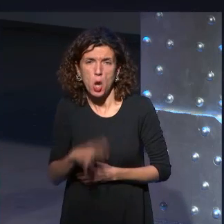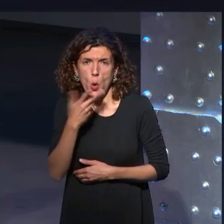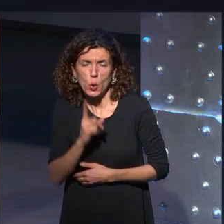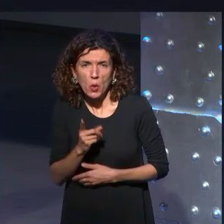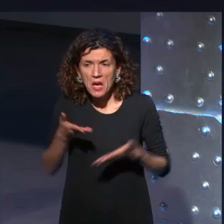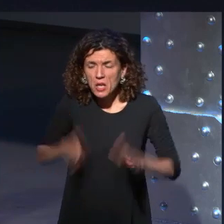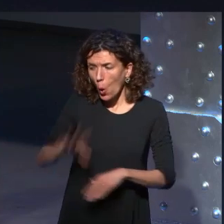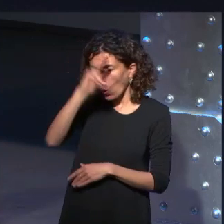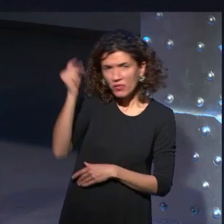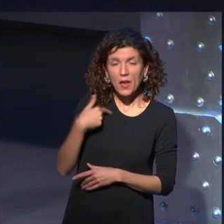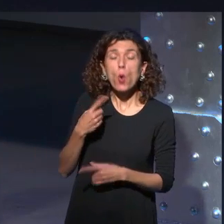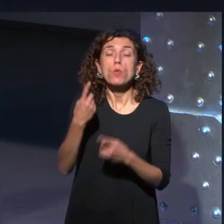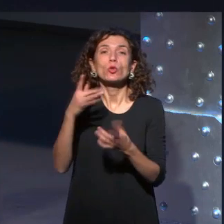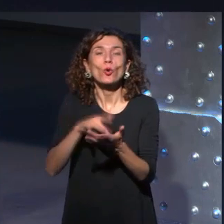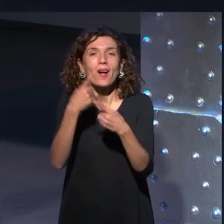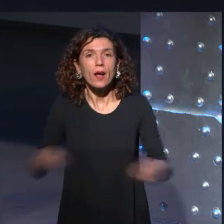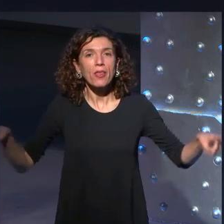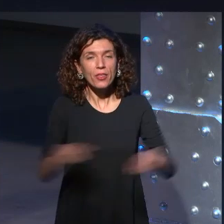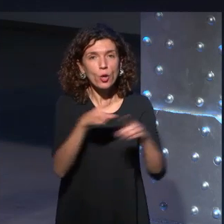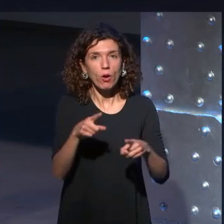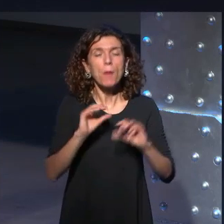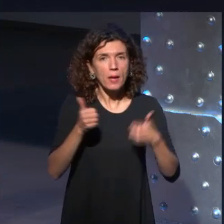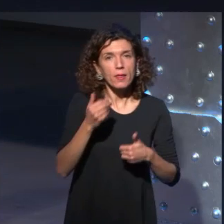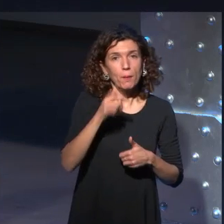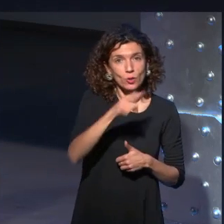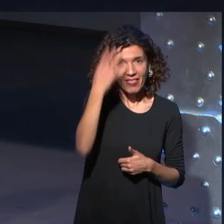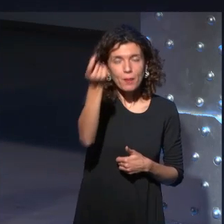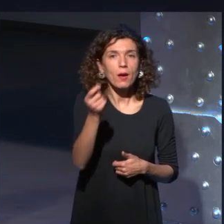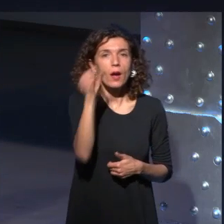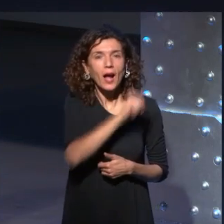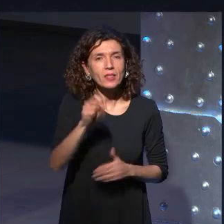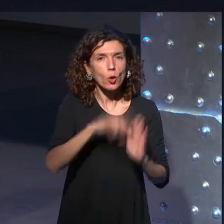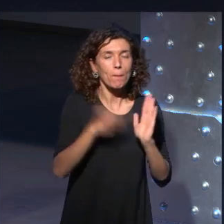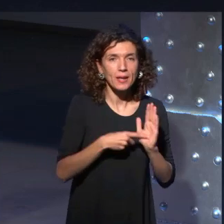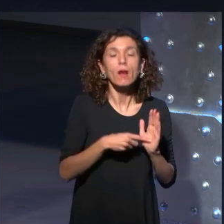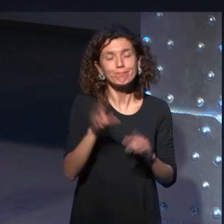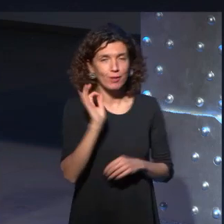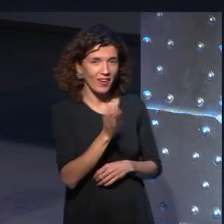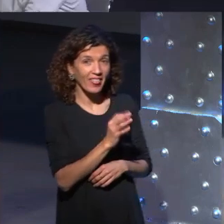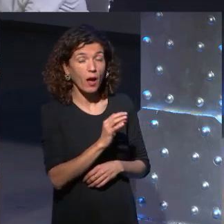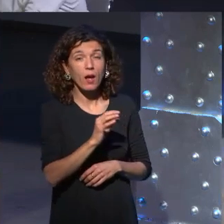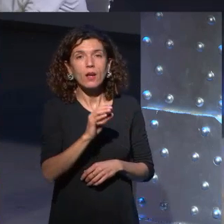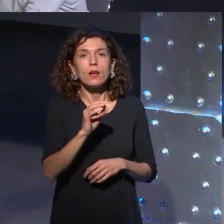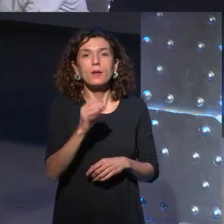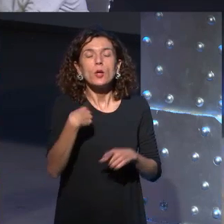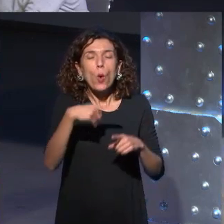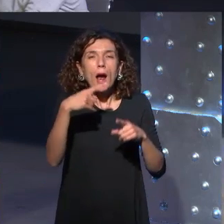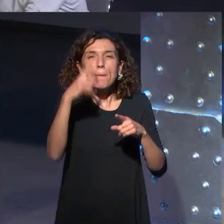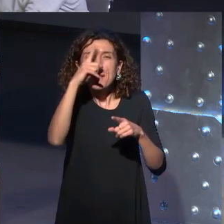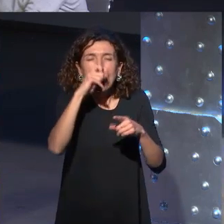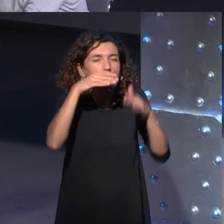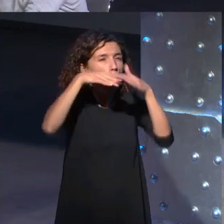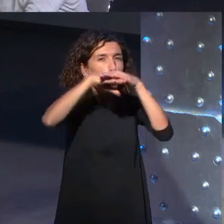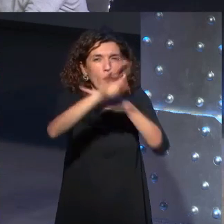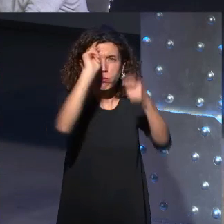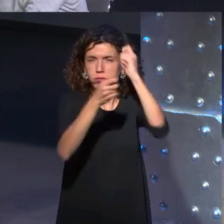hijo. Y les ponen una canción y se la cantan completa. Sí. Es lo que se queda más en la última capa de la memoria, eso está